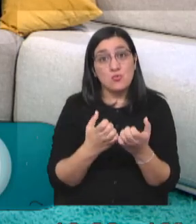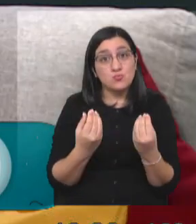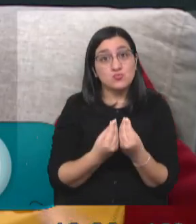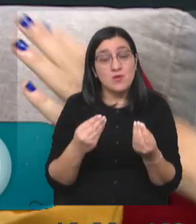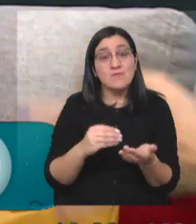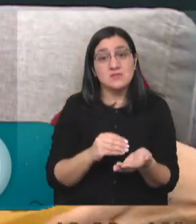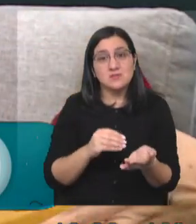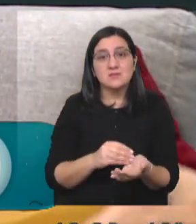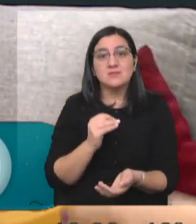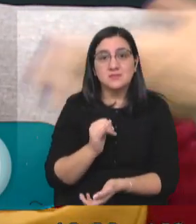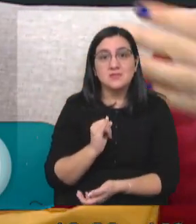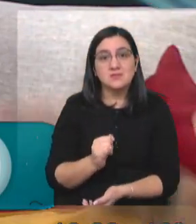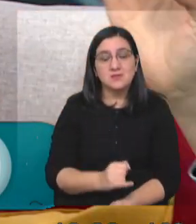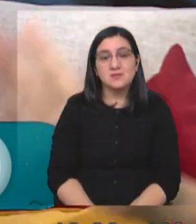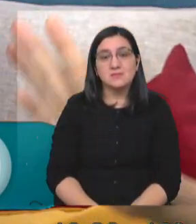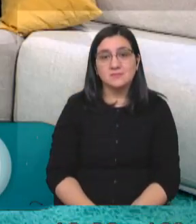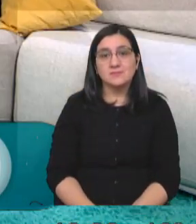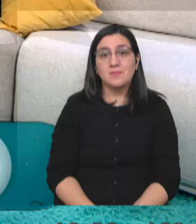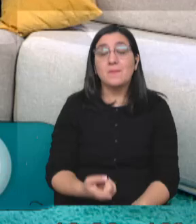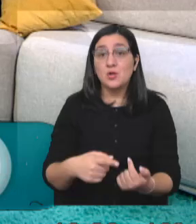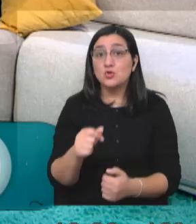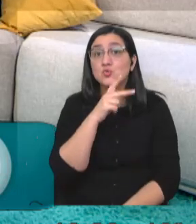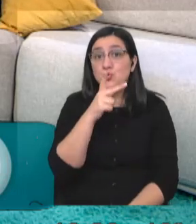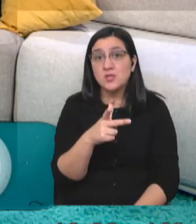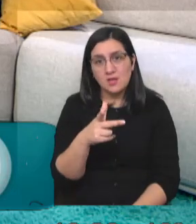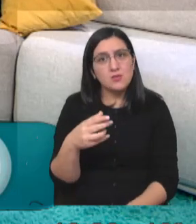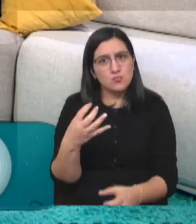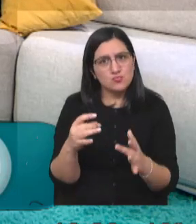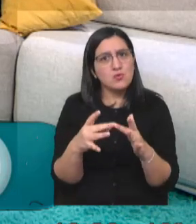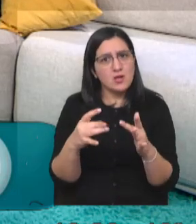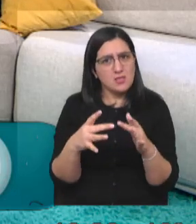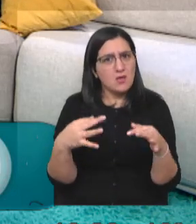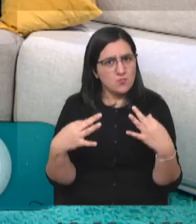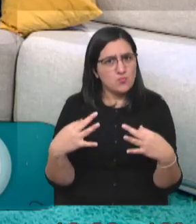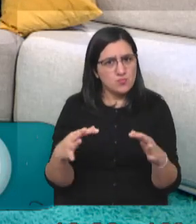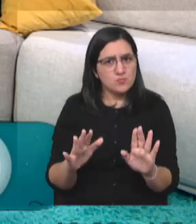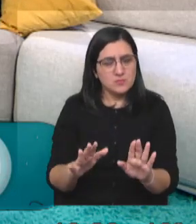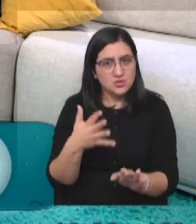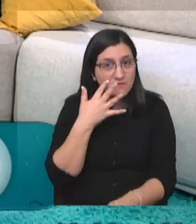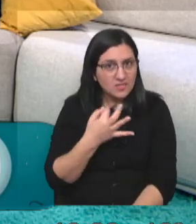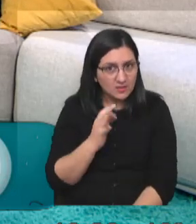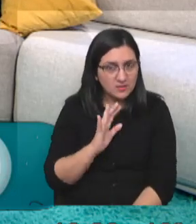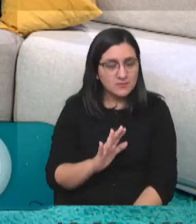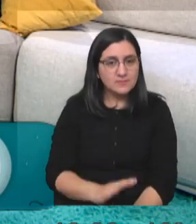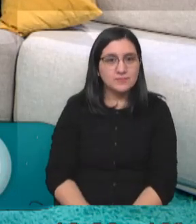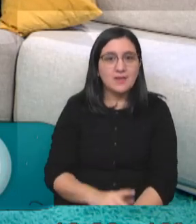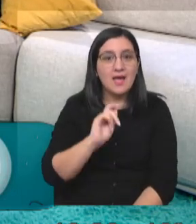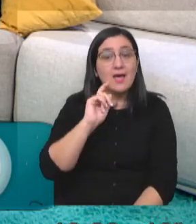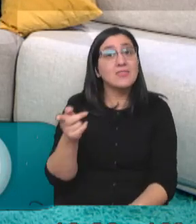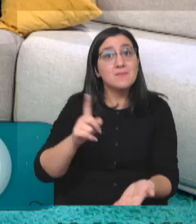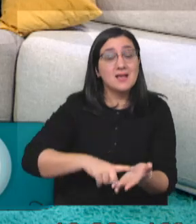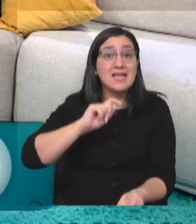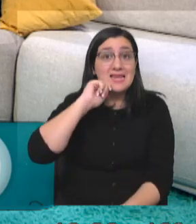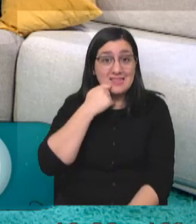Varios estadios. No vamos a discutir eso, pero sí que su hija es muy talentosa. Exactamente. Además de linda, ¿no? Que a veces es